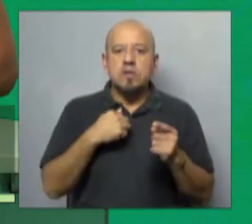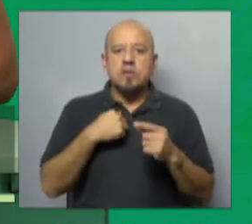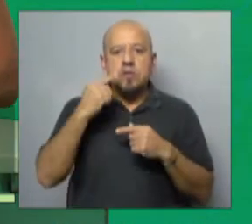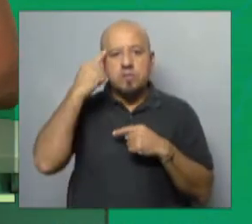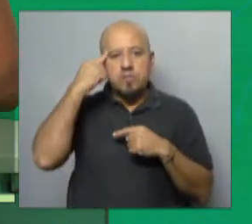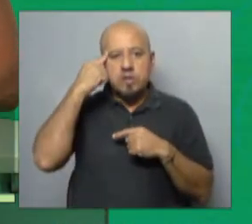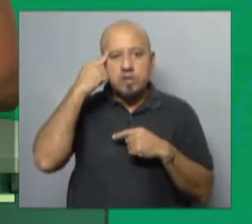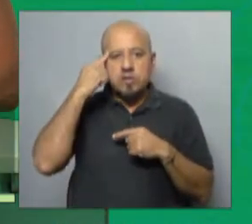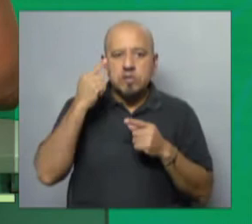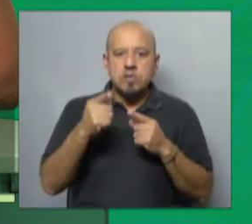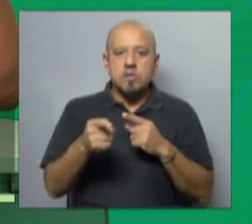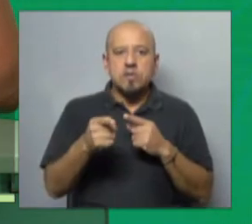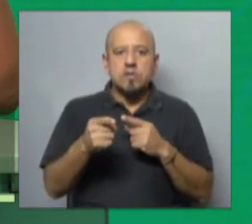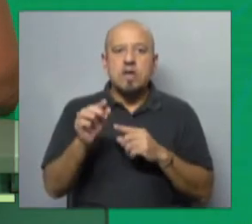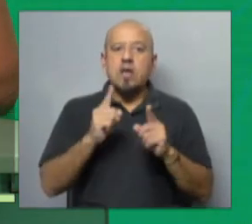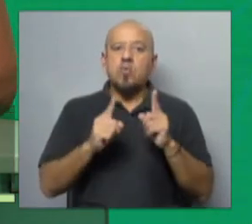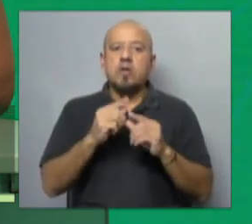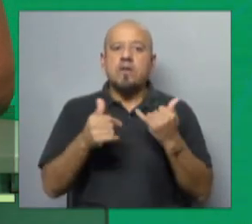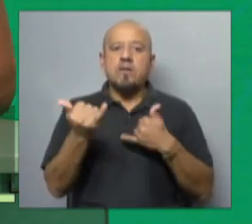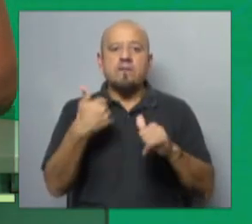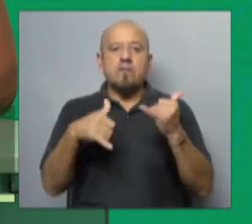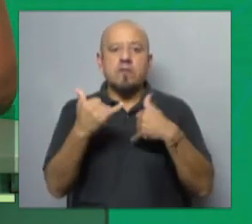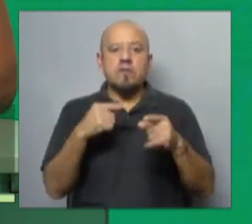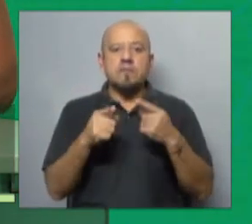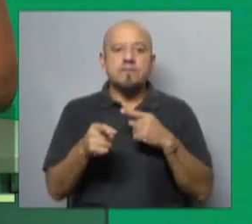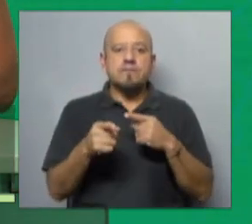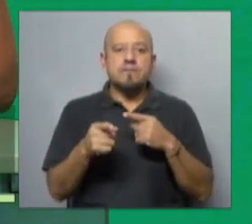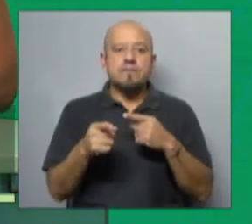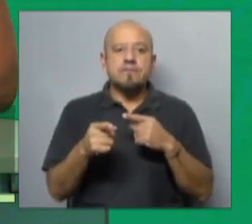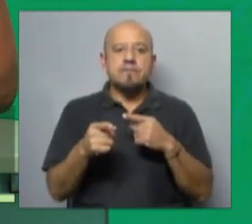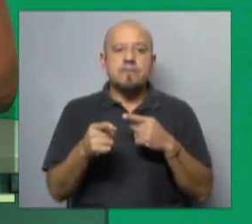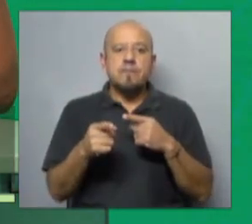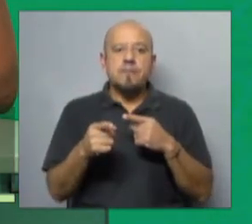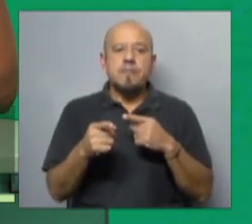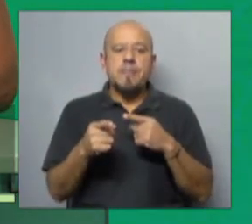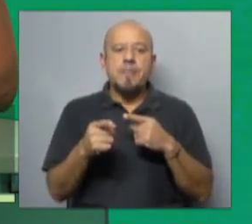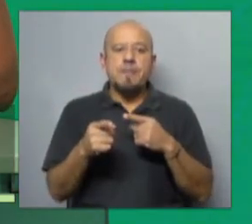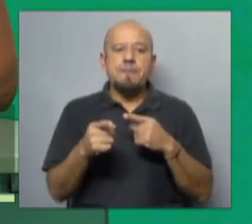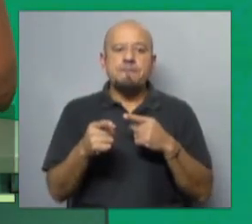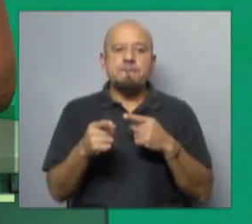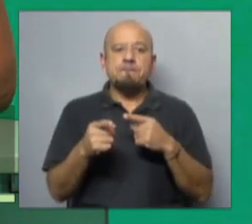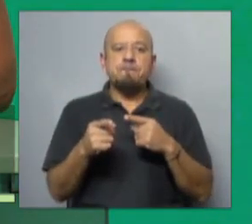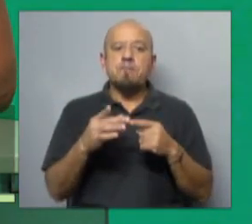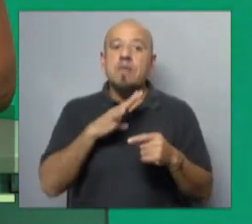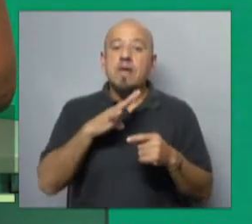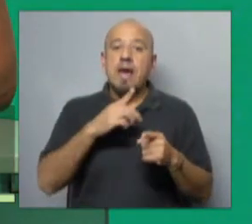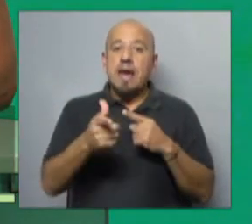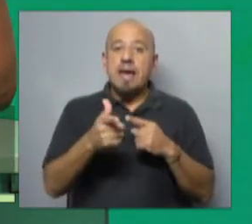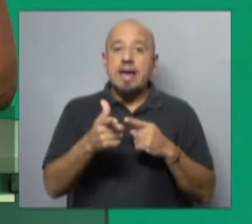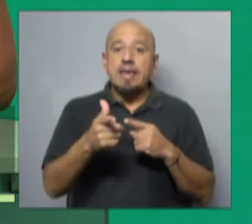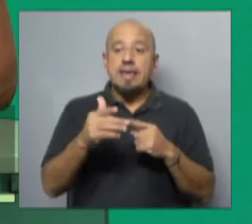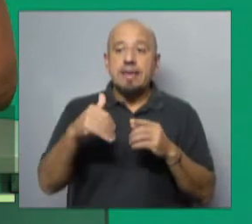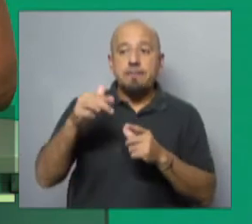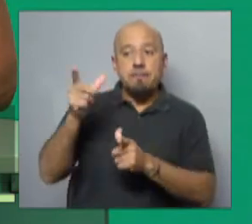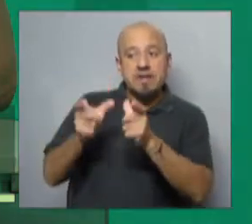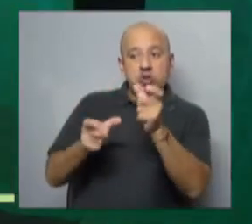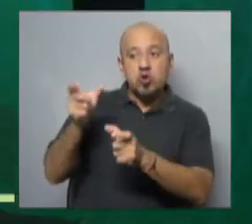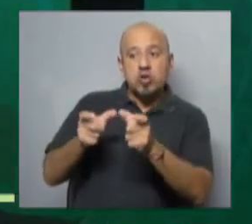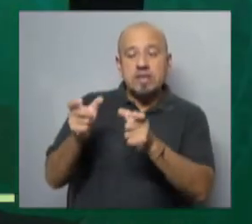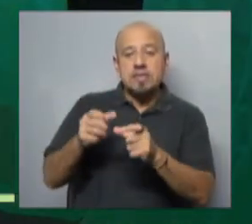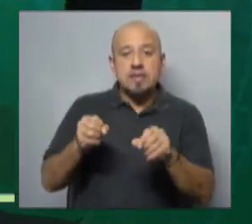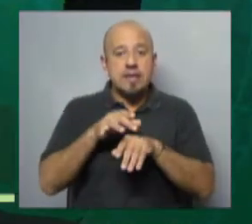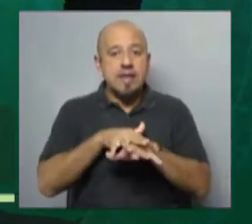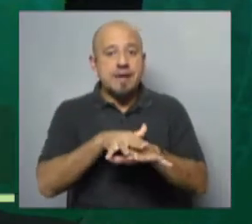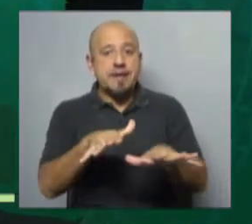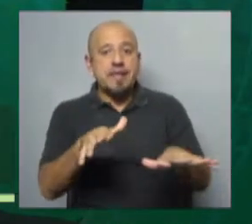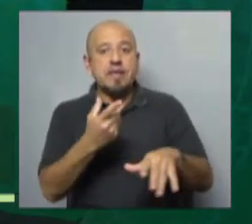adelantándome hay algún dato que seguramente vas a estar desmenuzando y hay más gente que dice informarse por las redes